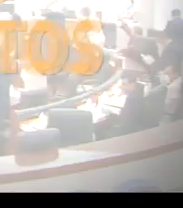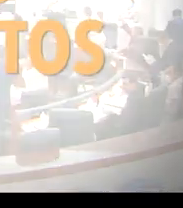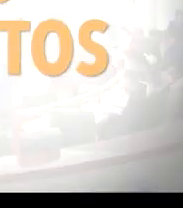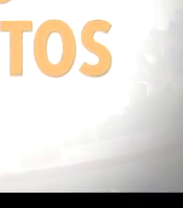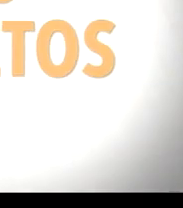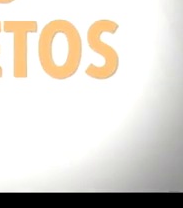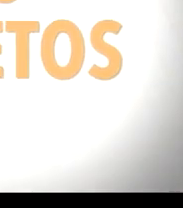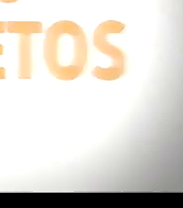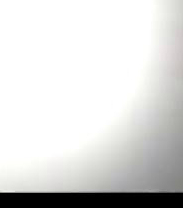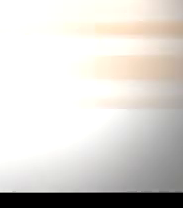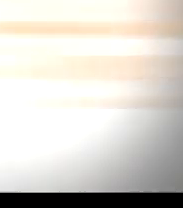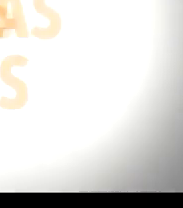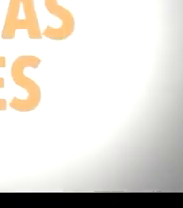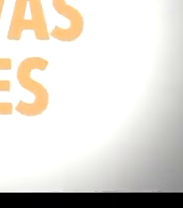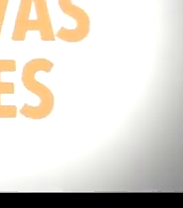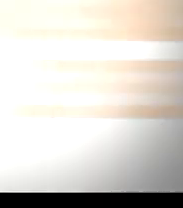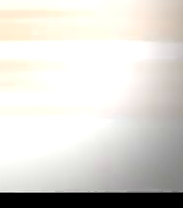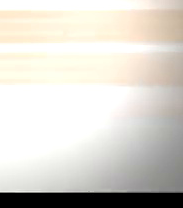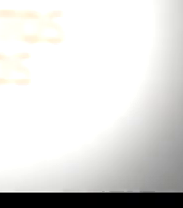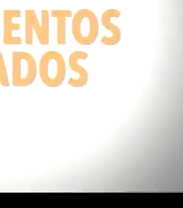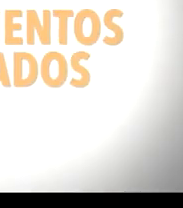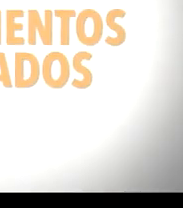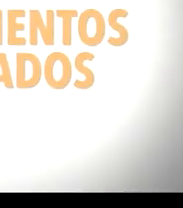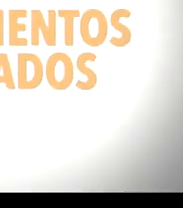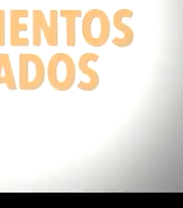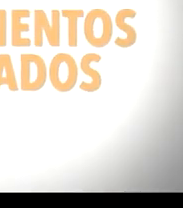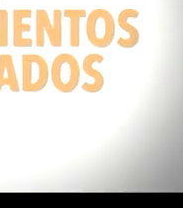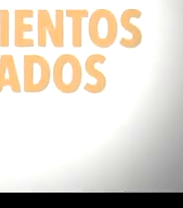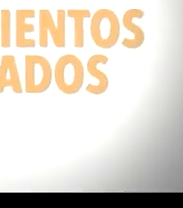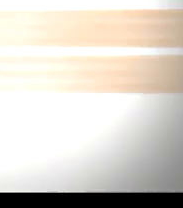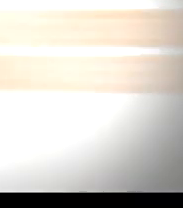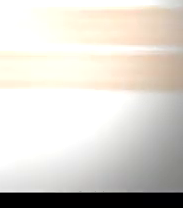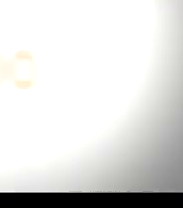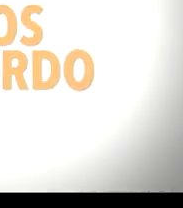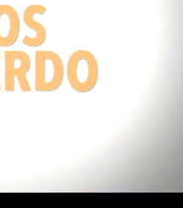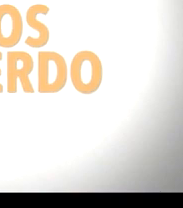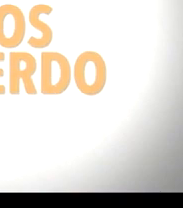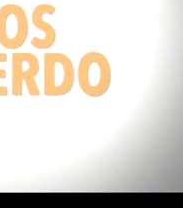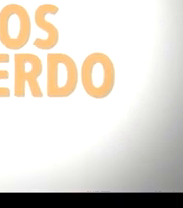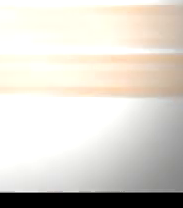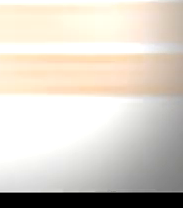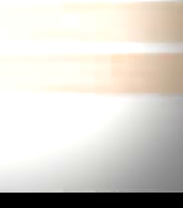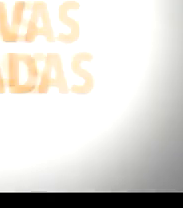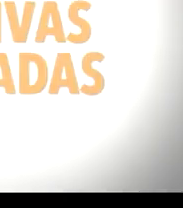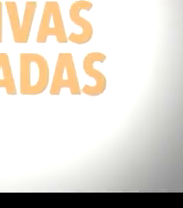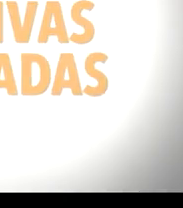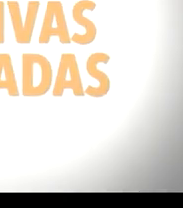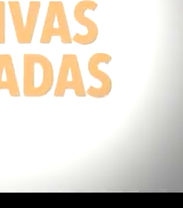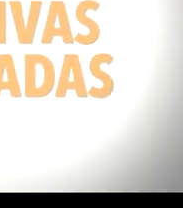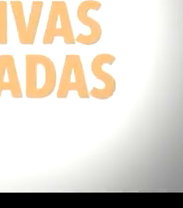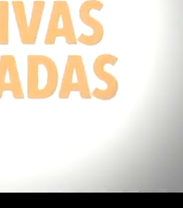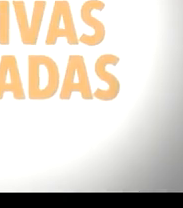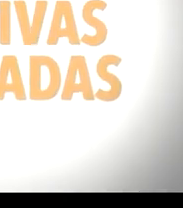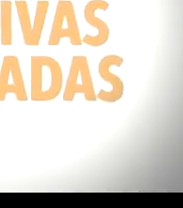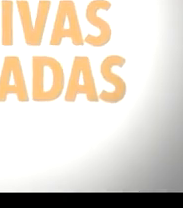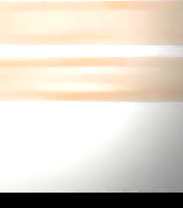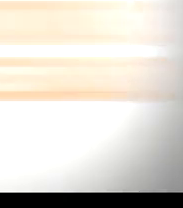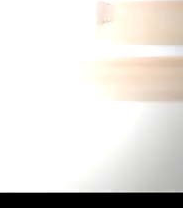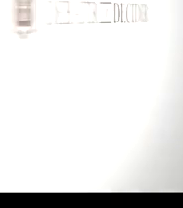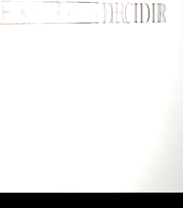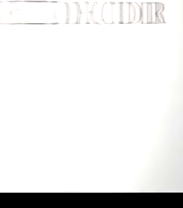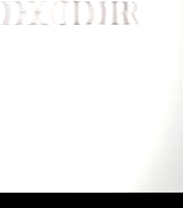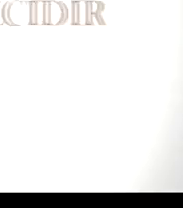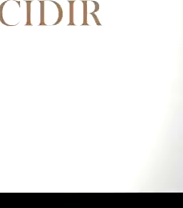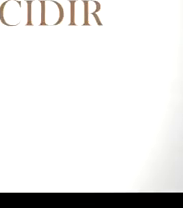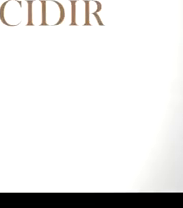Potosí. 495 decretos, 10 nuevas leyes, reformas a 72 ordenamientos, 85 puntos de acuerdo y 460 iniciativas